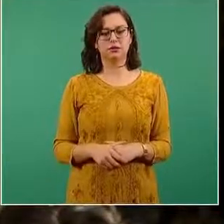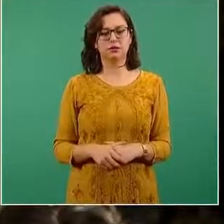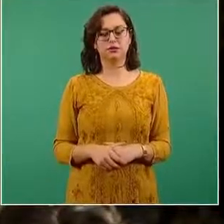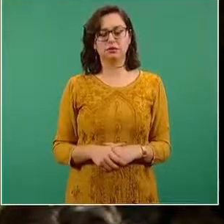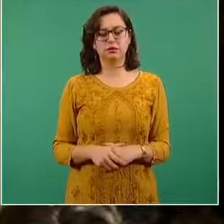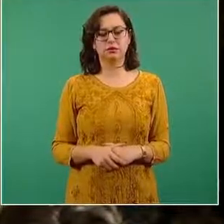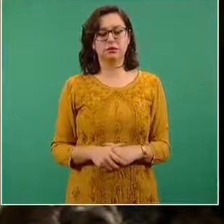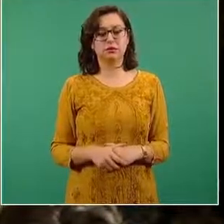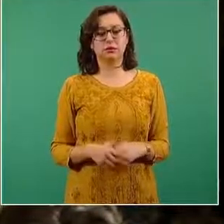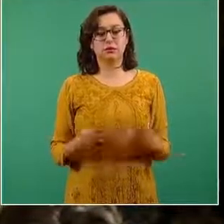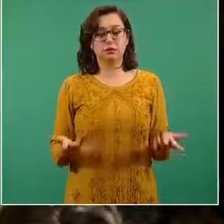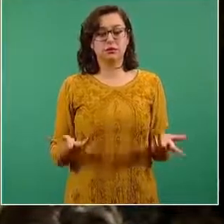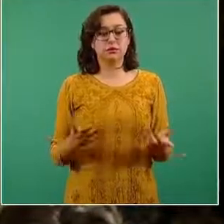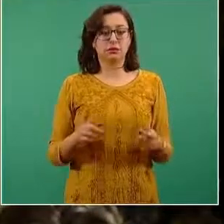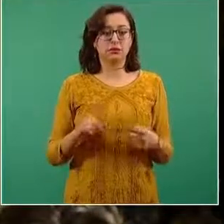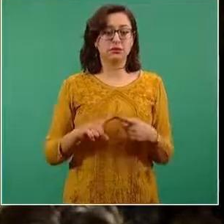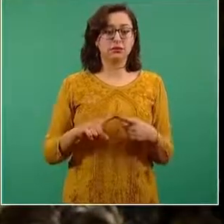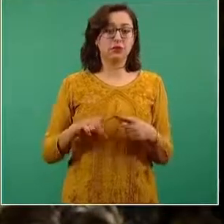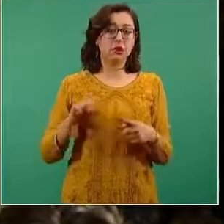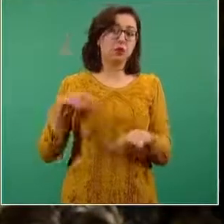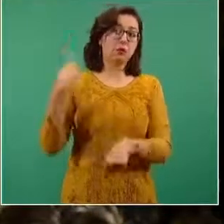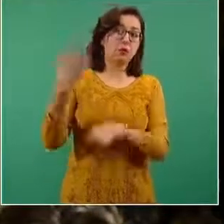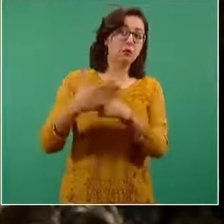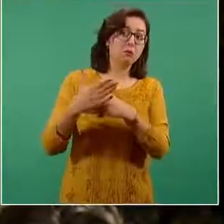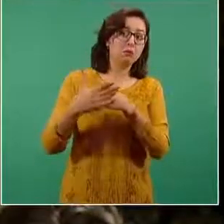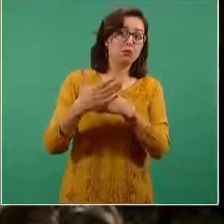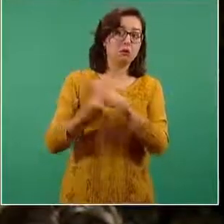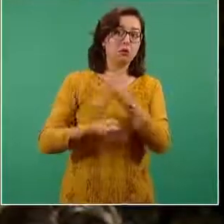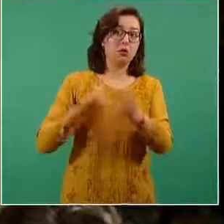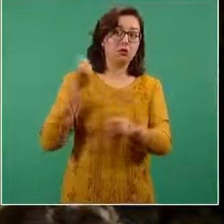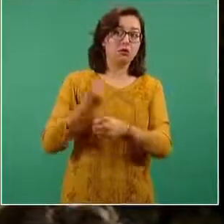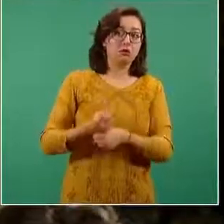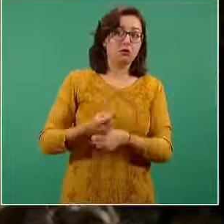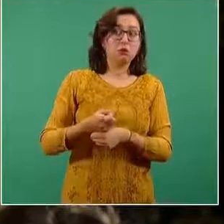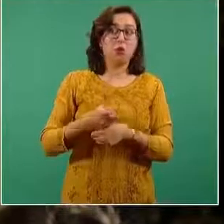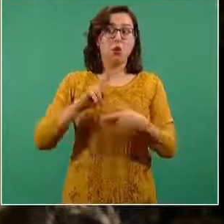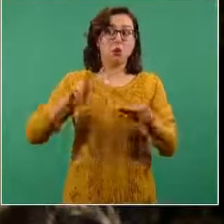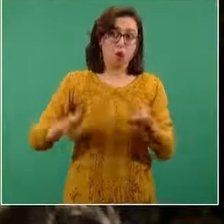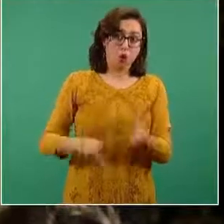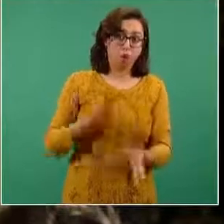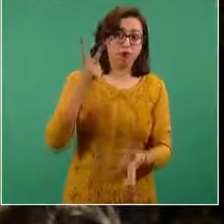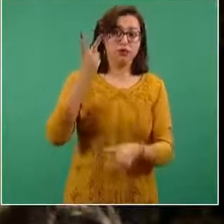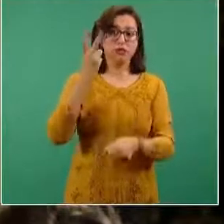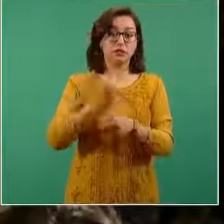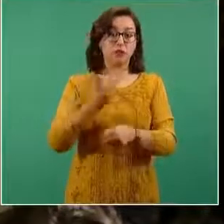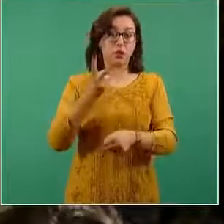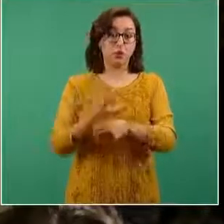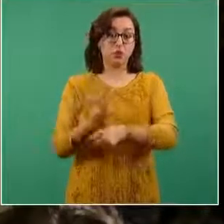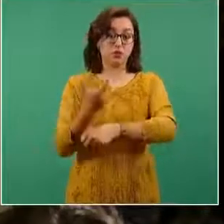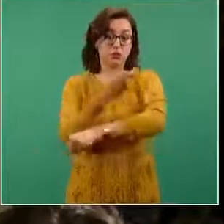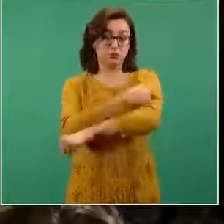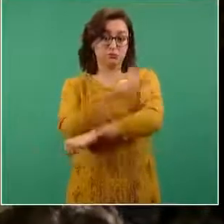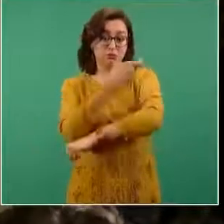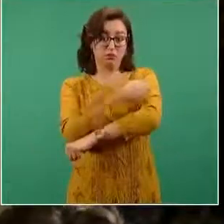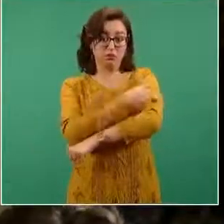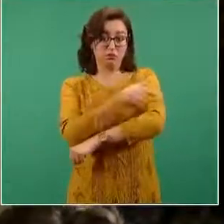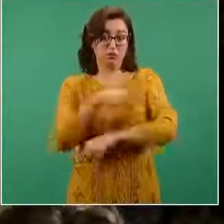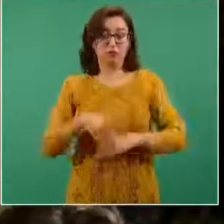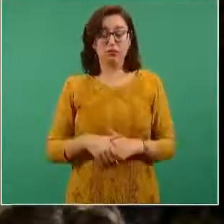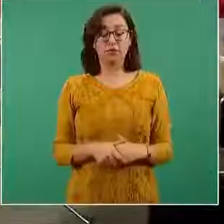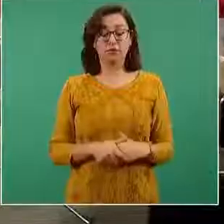si va a haber una segunda ronda de vacunaciones para toda la ciudadanía por la caducidad que puedan tener las